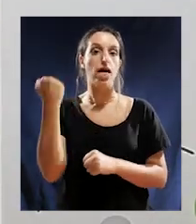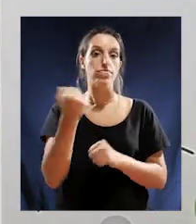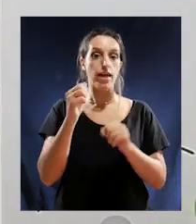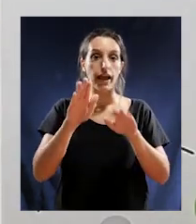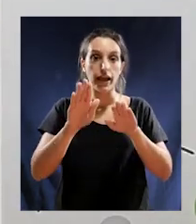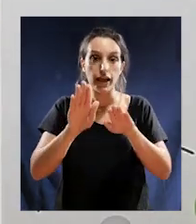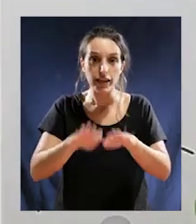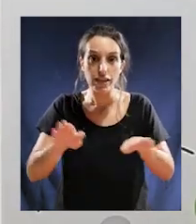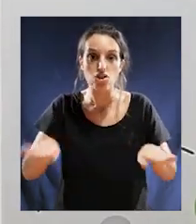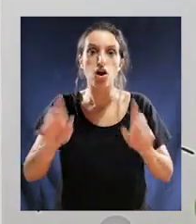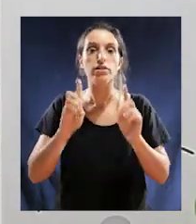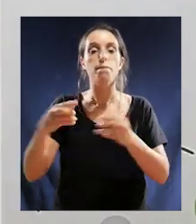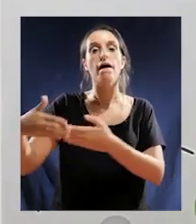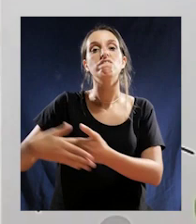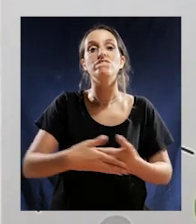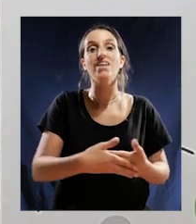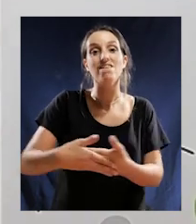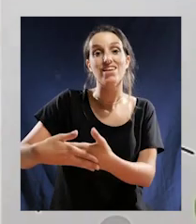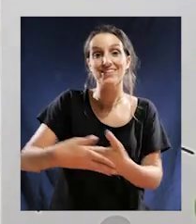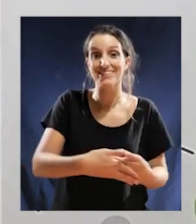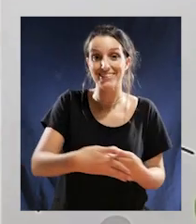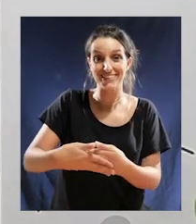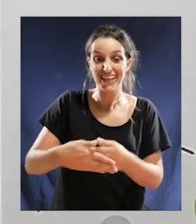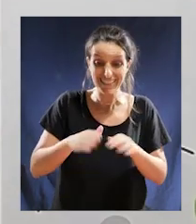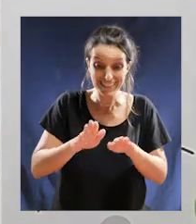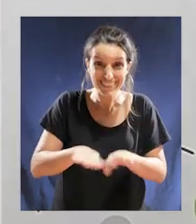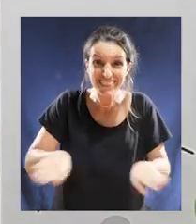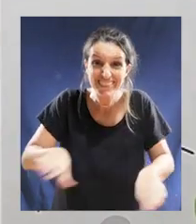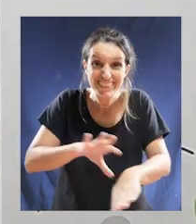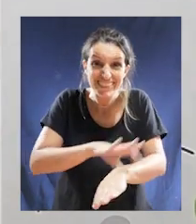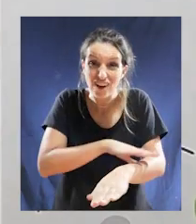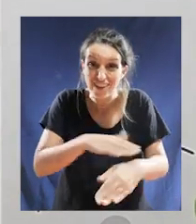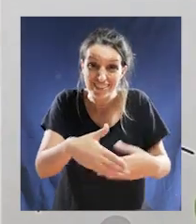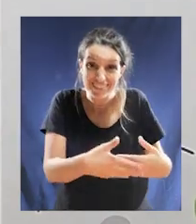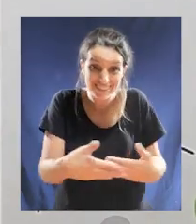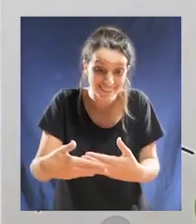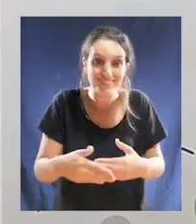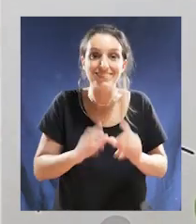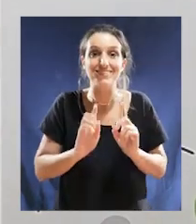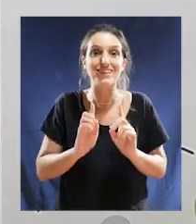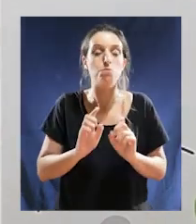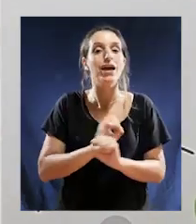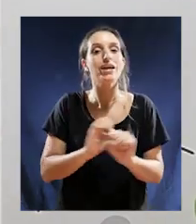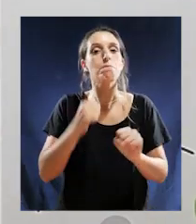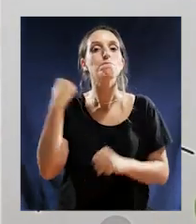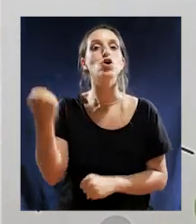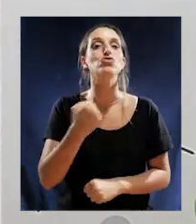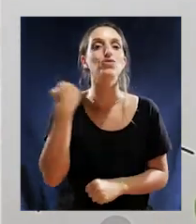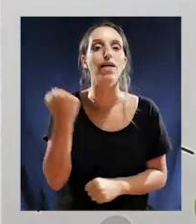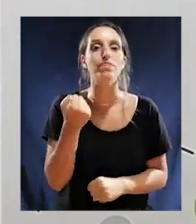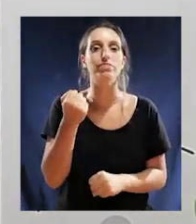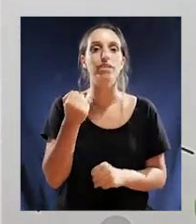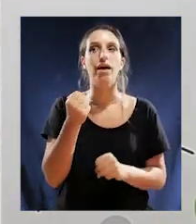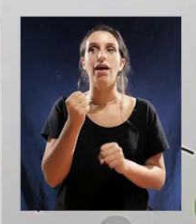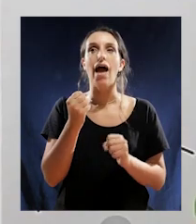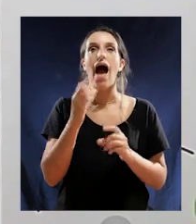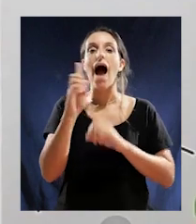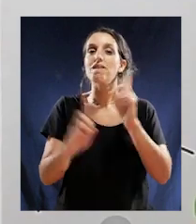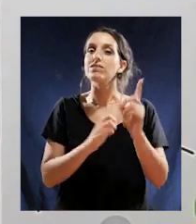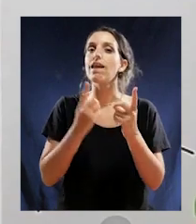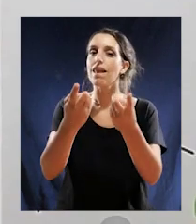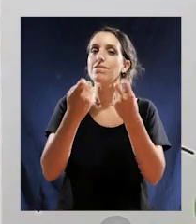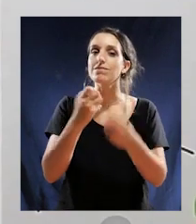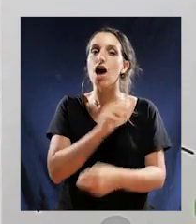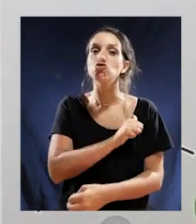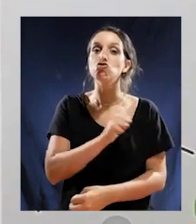y aún para los bebés para los niños muy chiquitos una cosa muy importante es estar solos en presencia